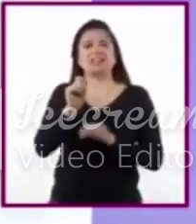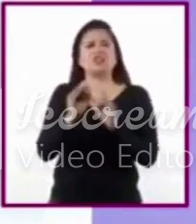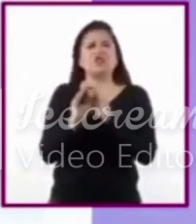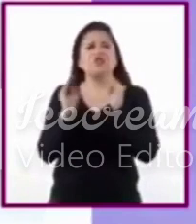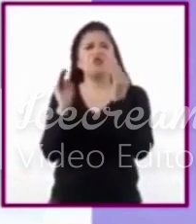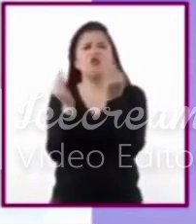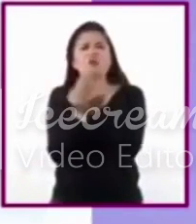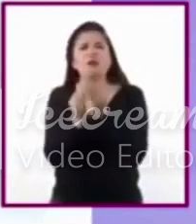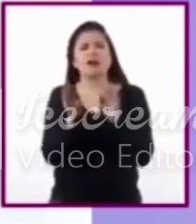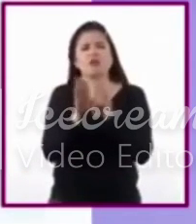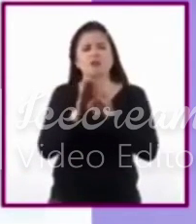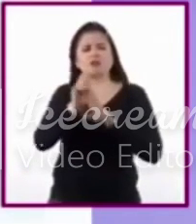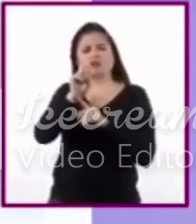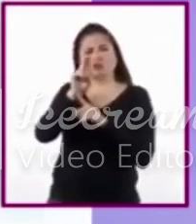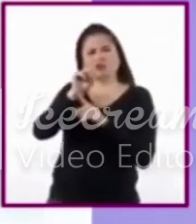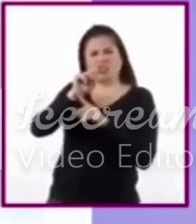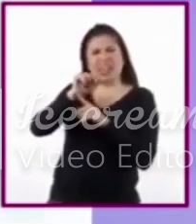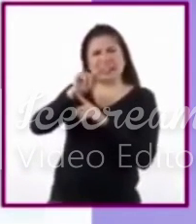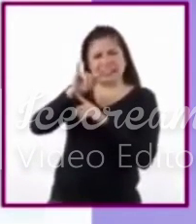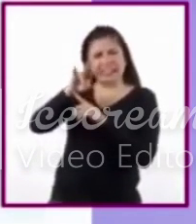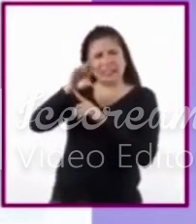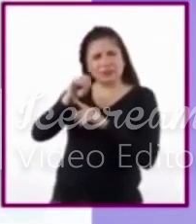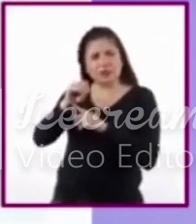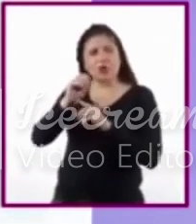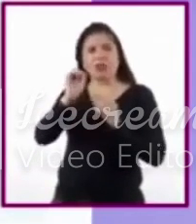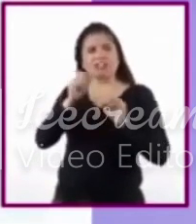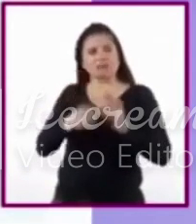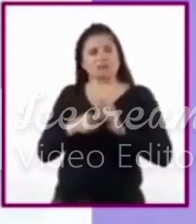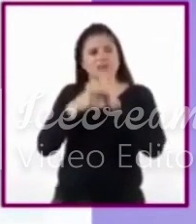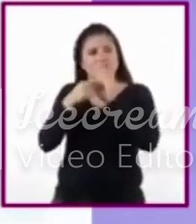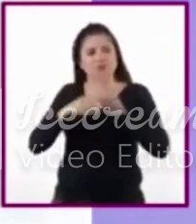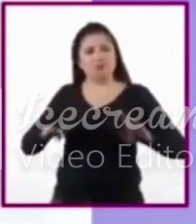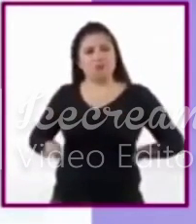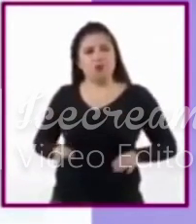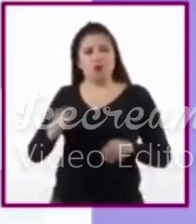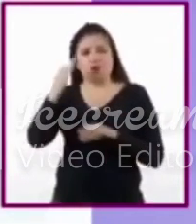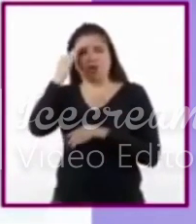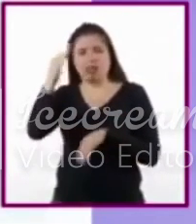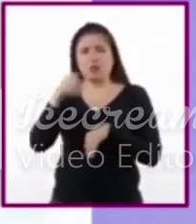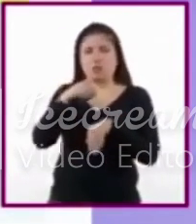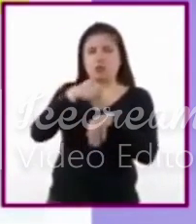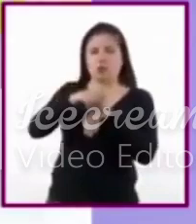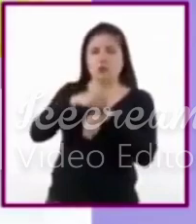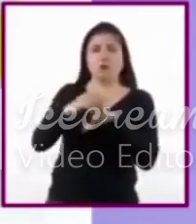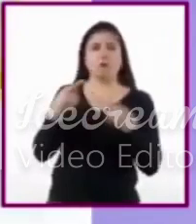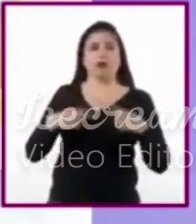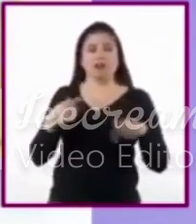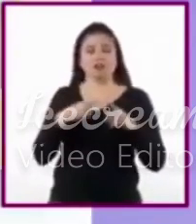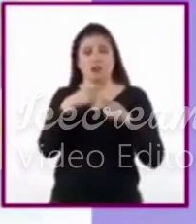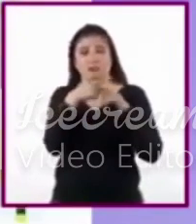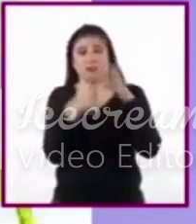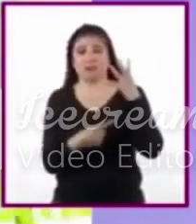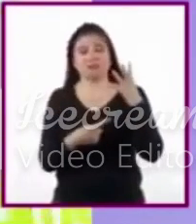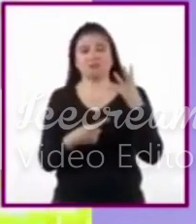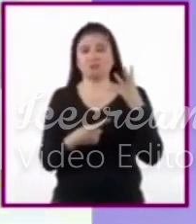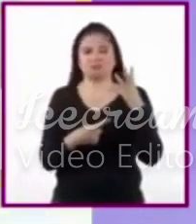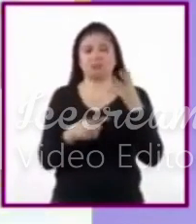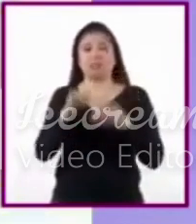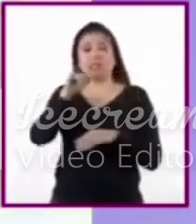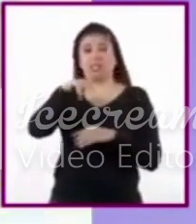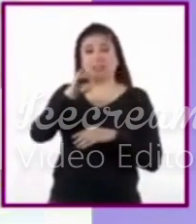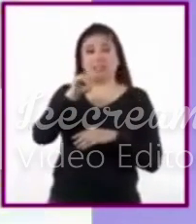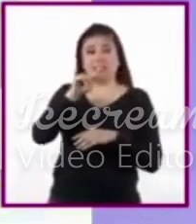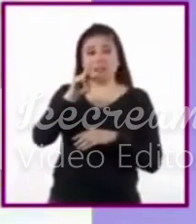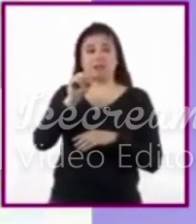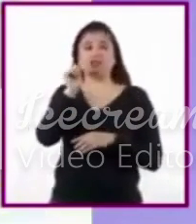forma sustantivada de los verbos que no expresa modo, tiempo, número ni persona. Los infinitivos